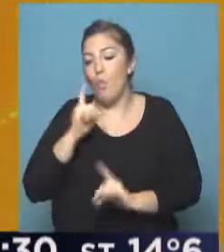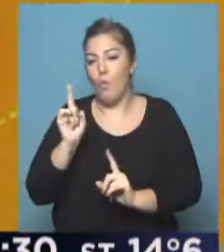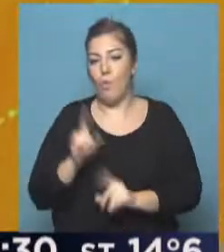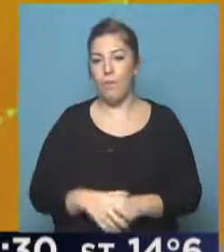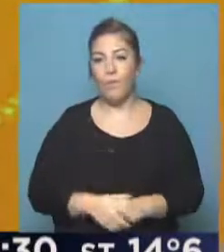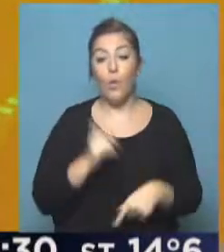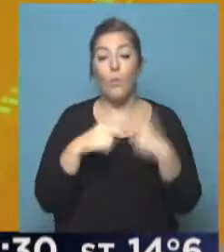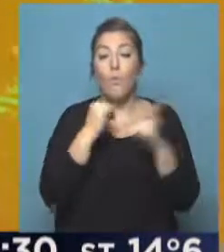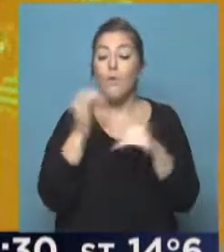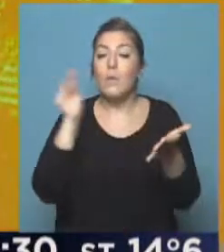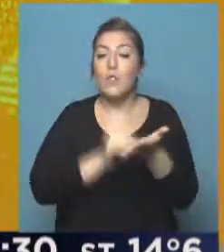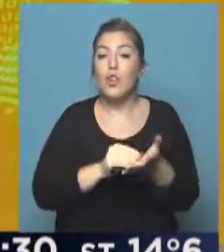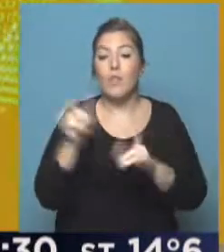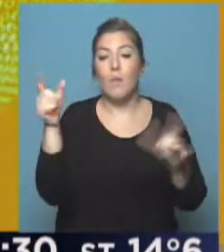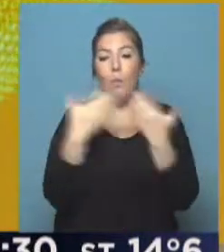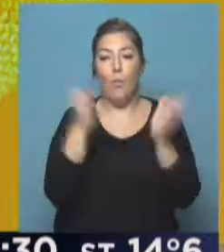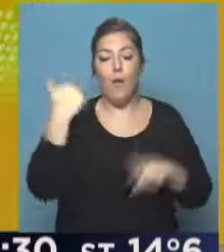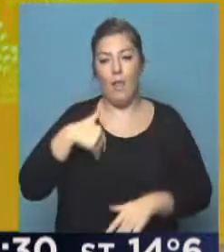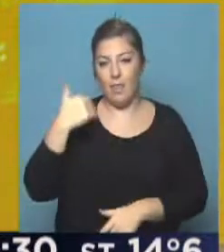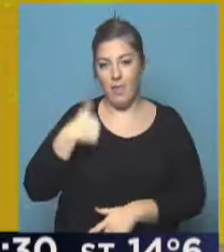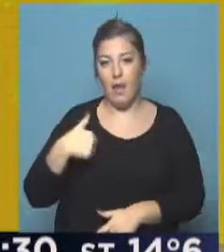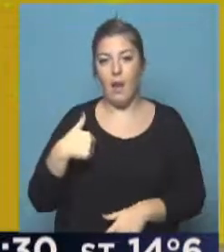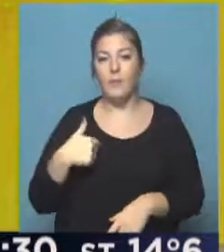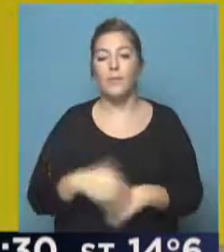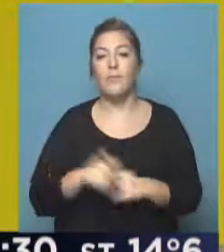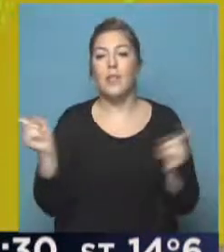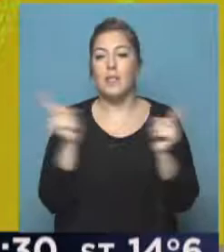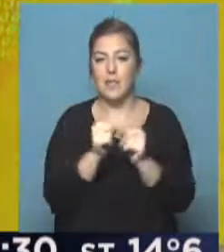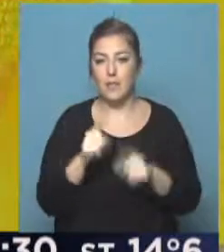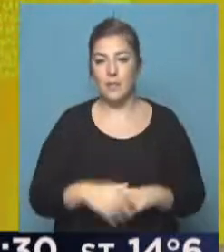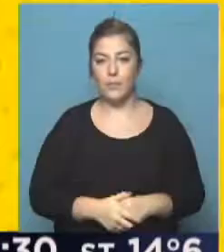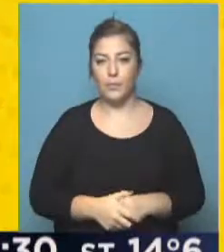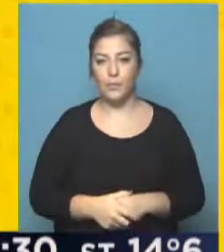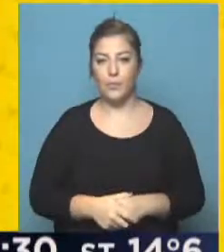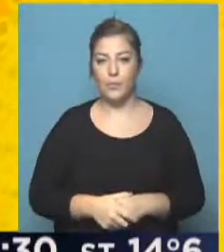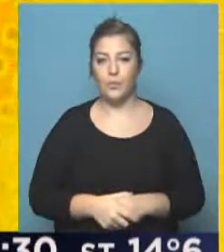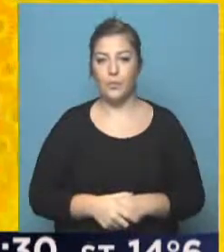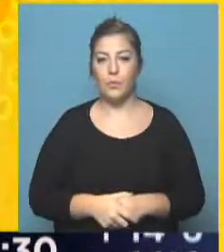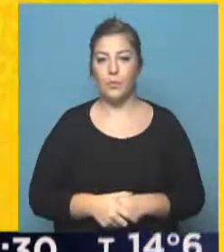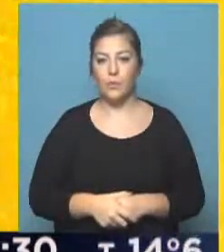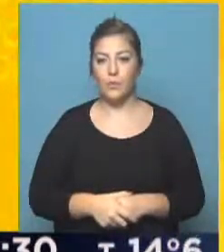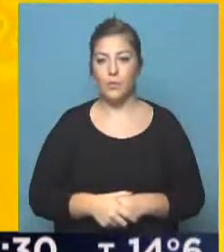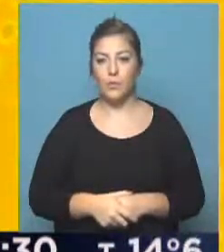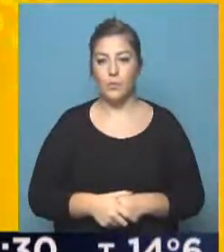Continuamos con más información en la Televisión Pública Argentina. Lo hacemos con esta síntesis.